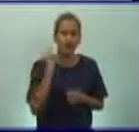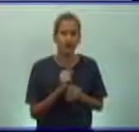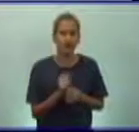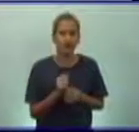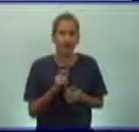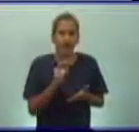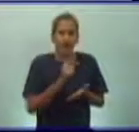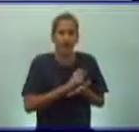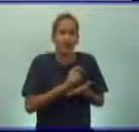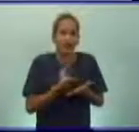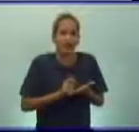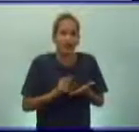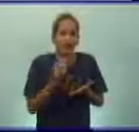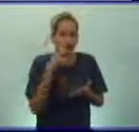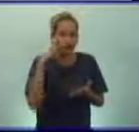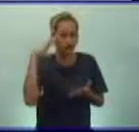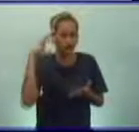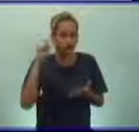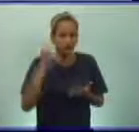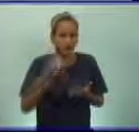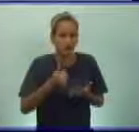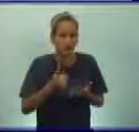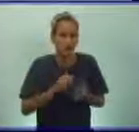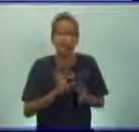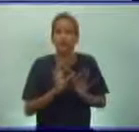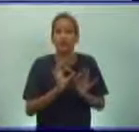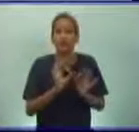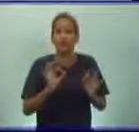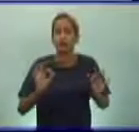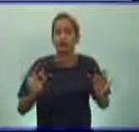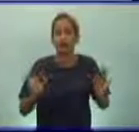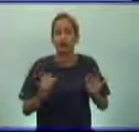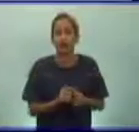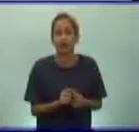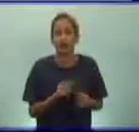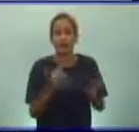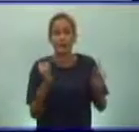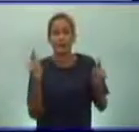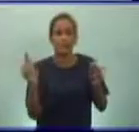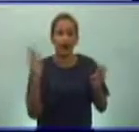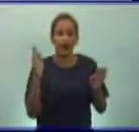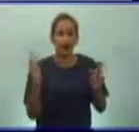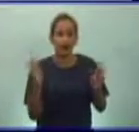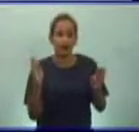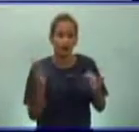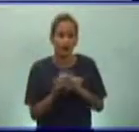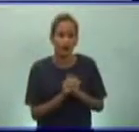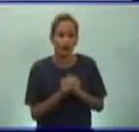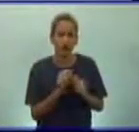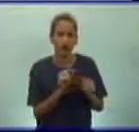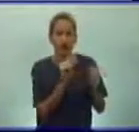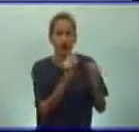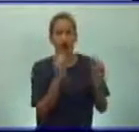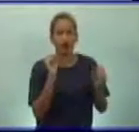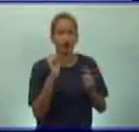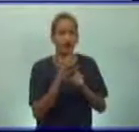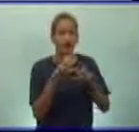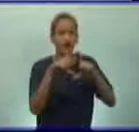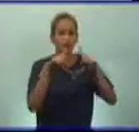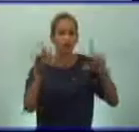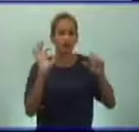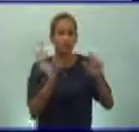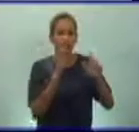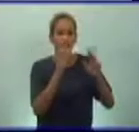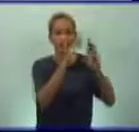legible, limpieza, margen y sangría. Por supuesto, deberán prestar atención a la